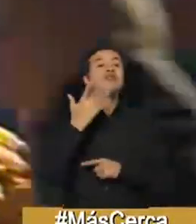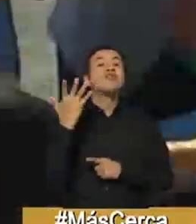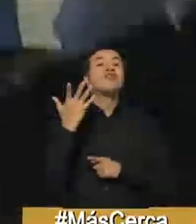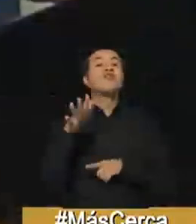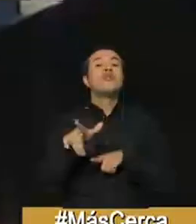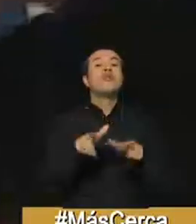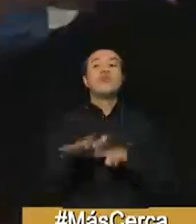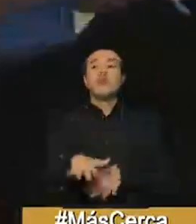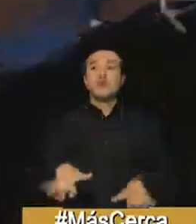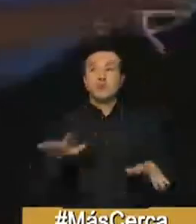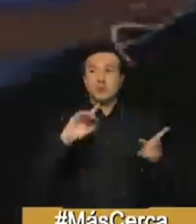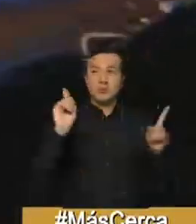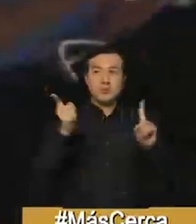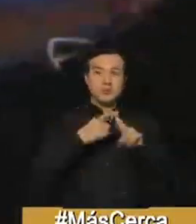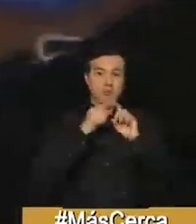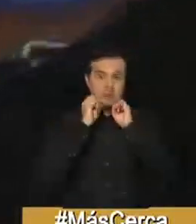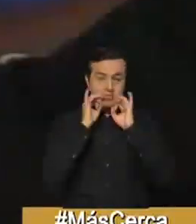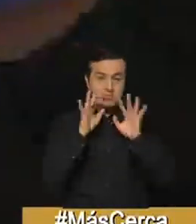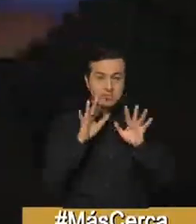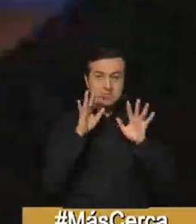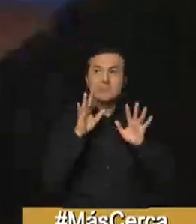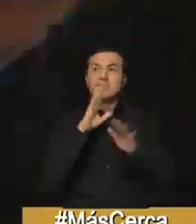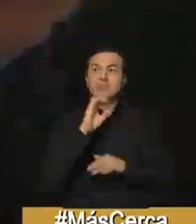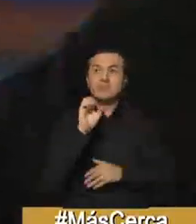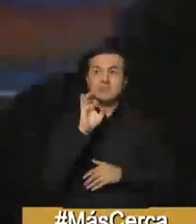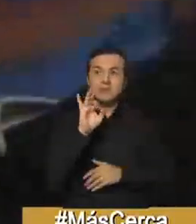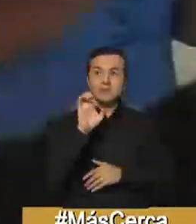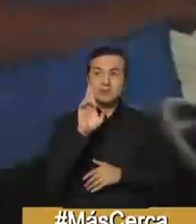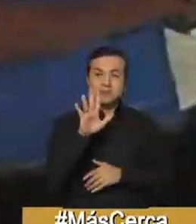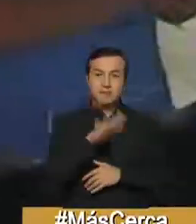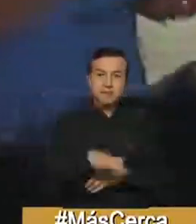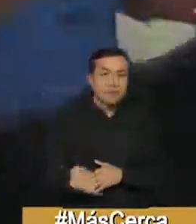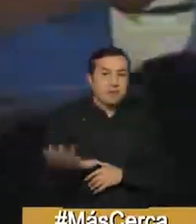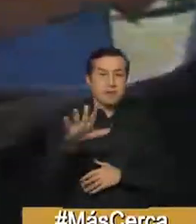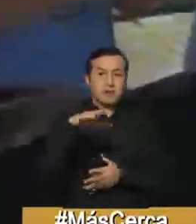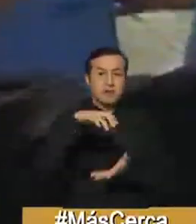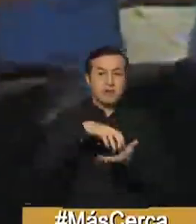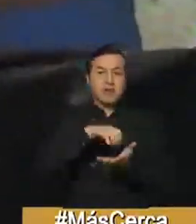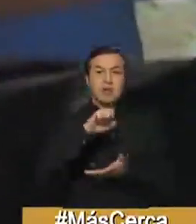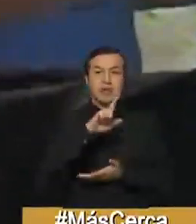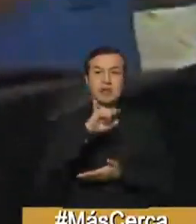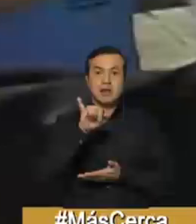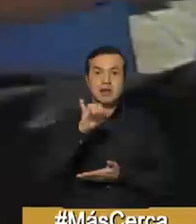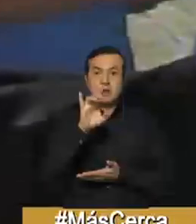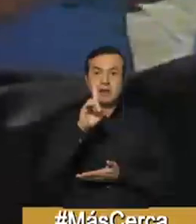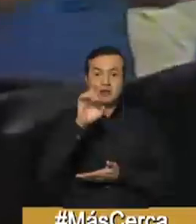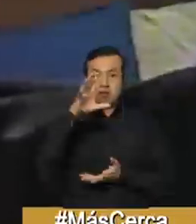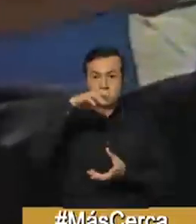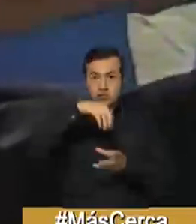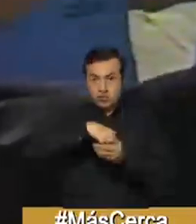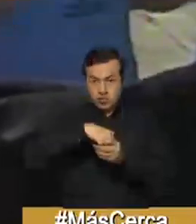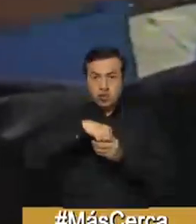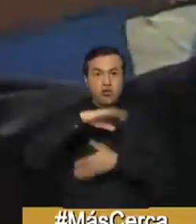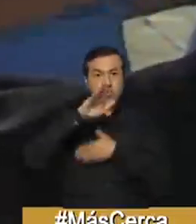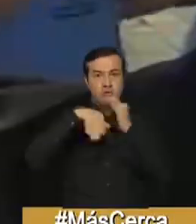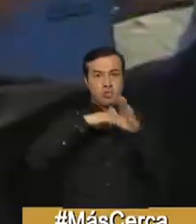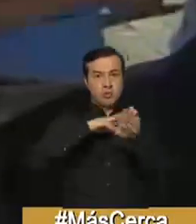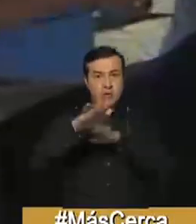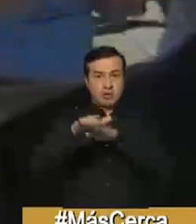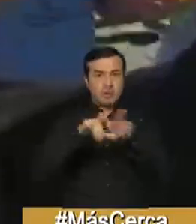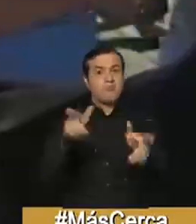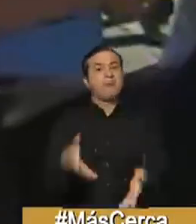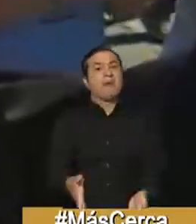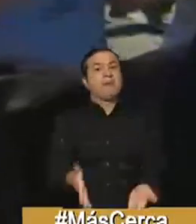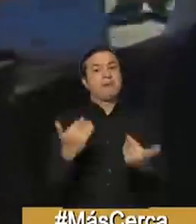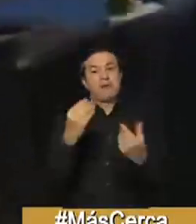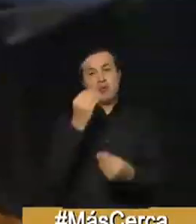dónde? El 1 de septiembre se cita en la Plaza Cívica El Ejido, ¿no? Están cordialmente todos invitados para que